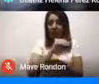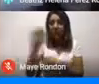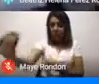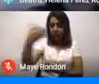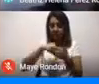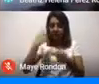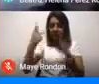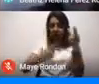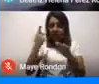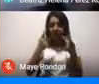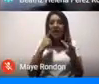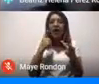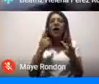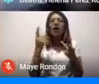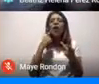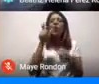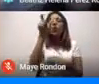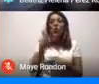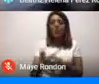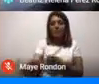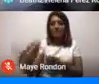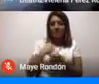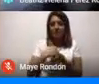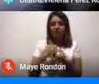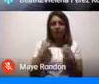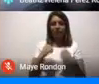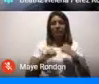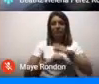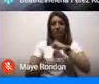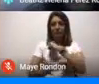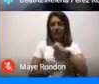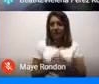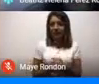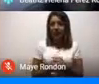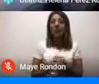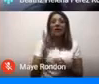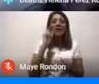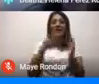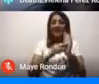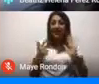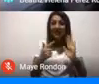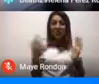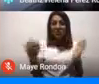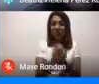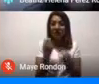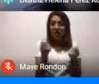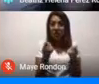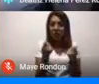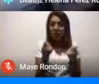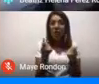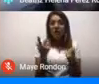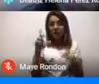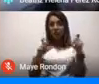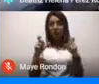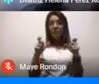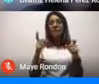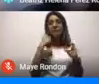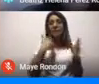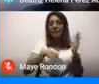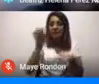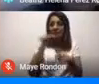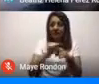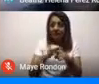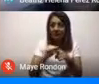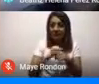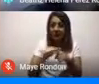que es nuestro cliente potencial. Digamos que eso es en un argot técnico de economía, pero ya en la práctica a esto es